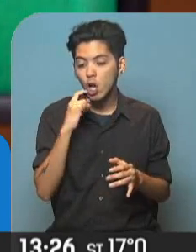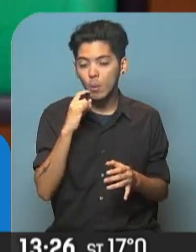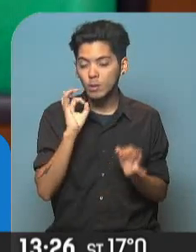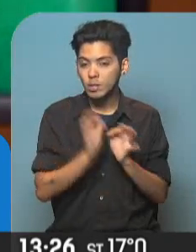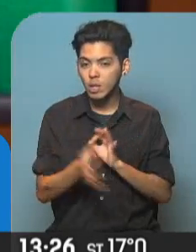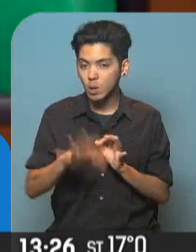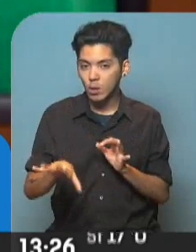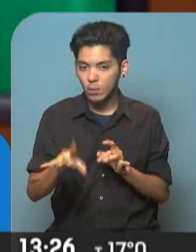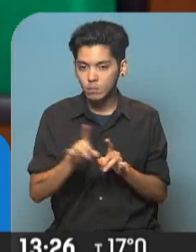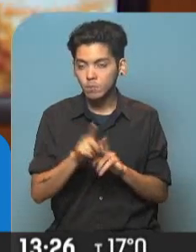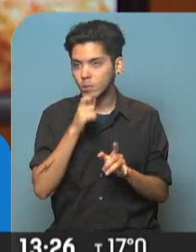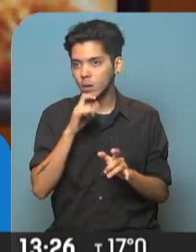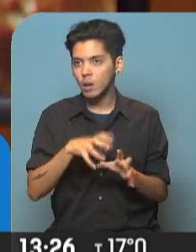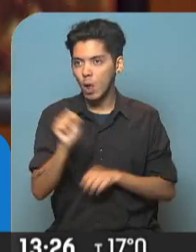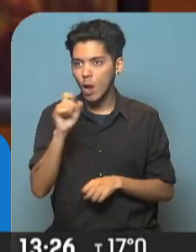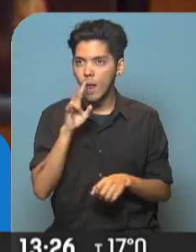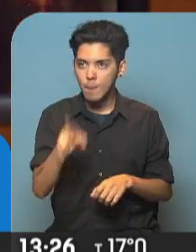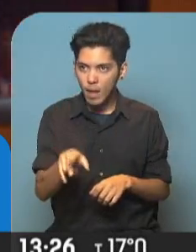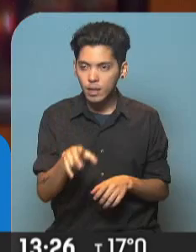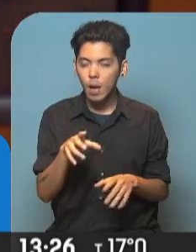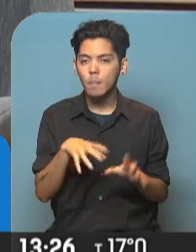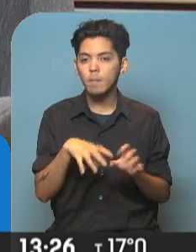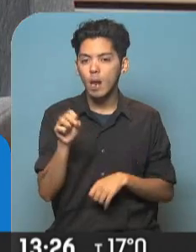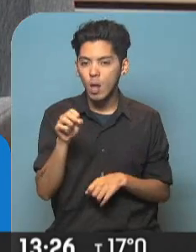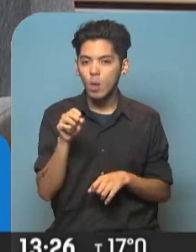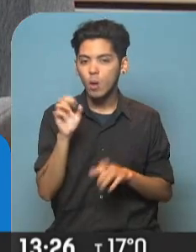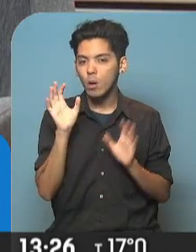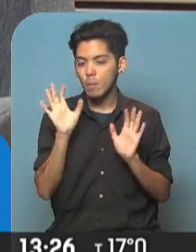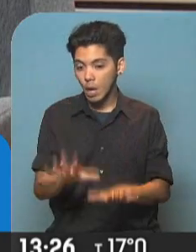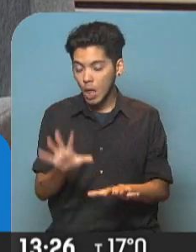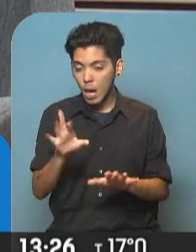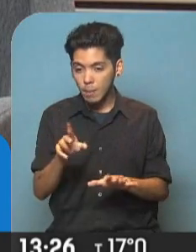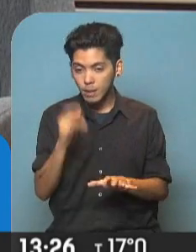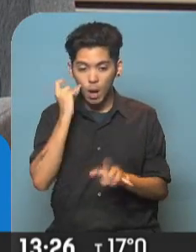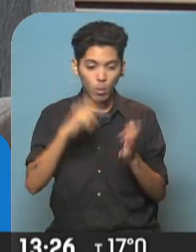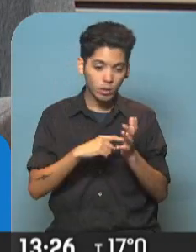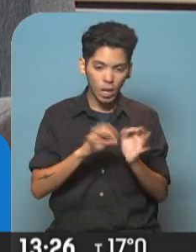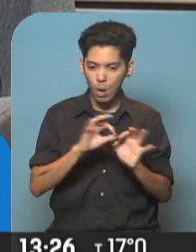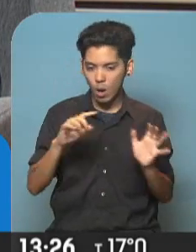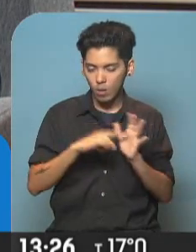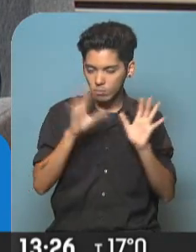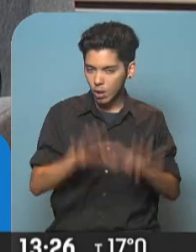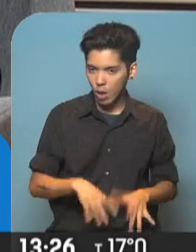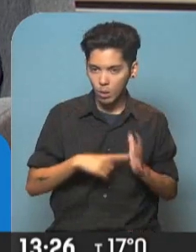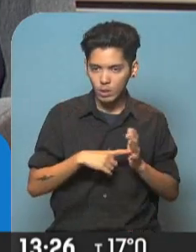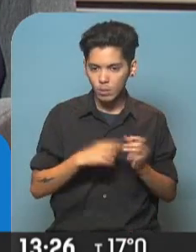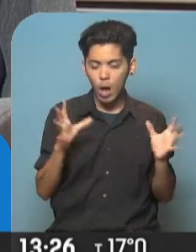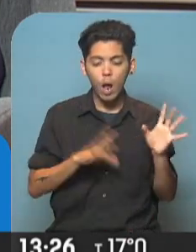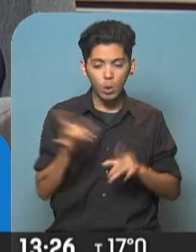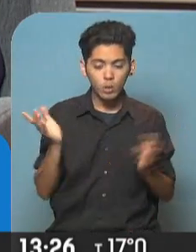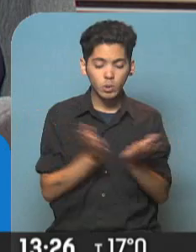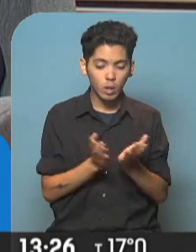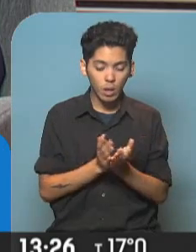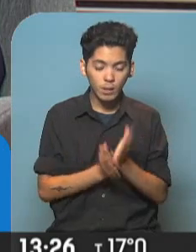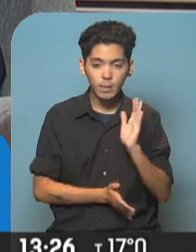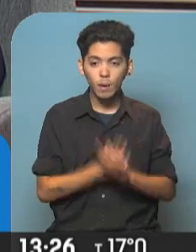Me recibo en La Plata, me quedo en La Plata. Me recibo en Buenos Aires. Hay una gran migración, ¿no? Porque en el interior también mucha gente que estudia o que tiene que viajar a